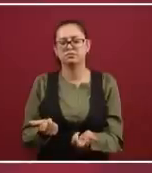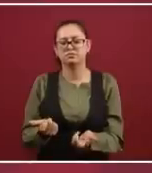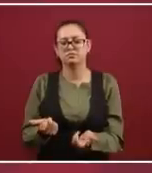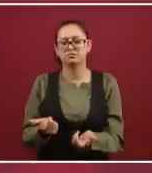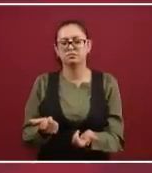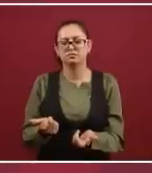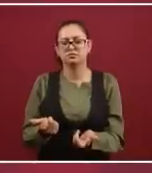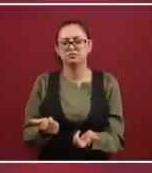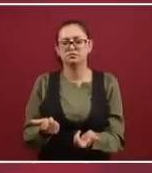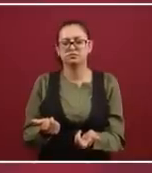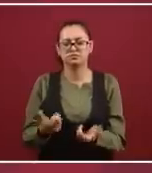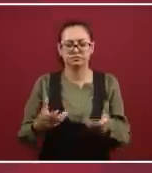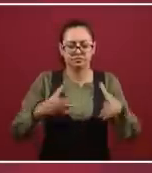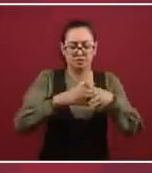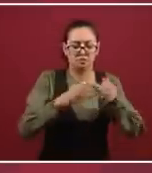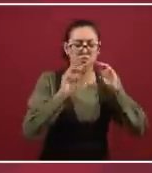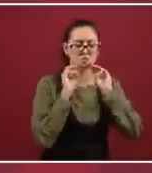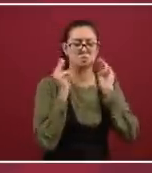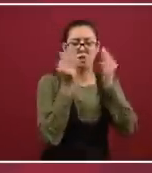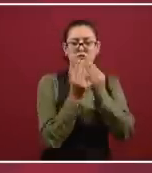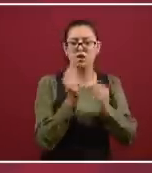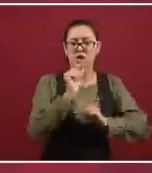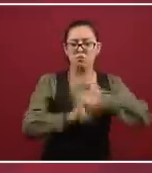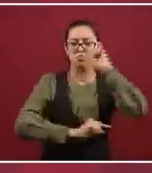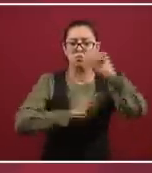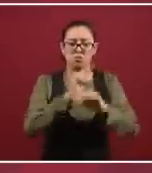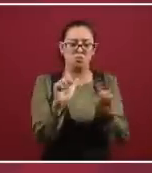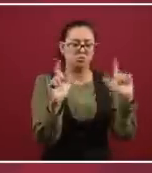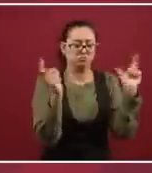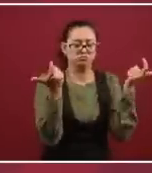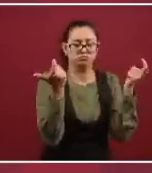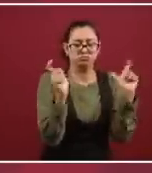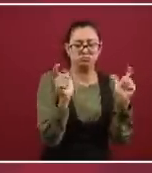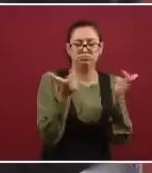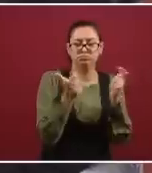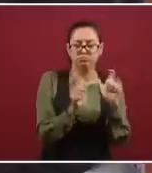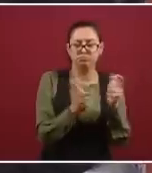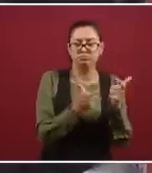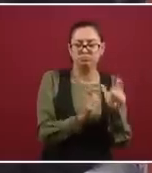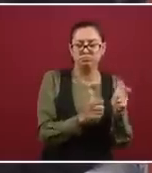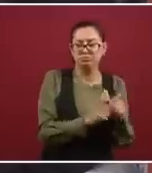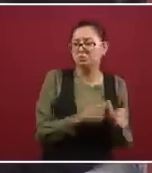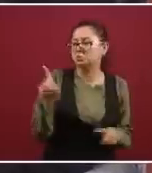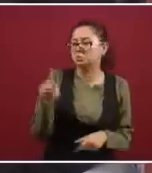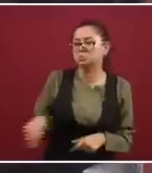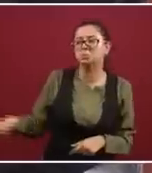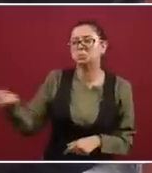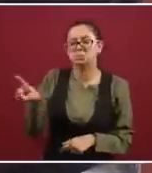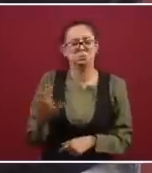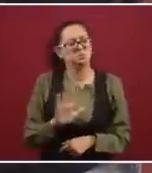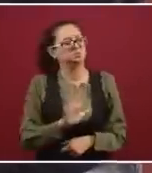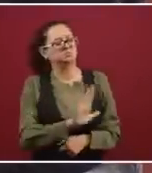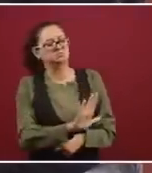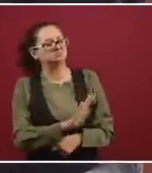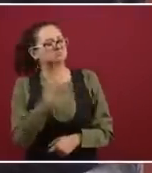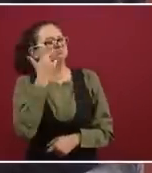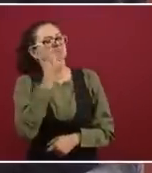fortaleciendo sus bandas, porque nadie va a querer ser